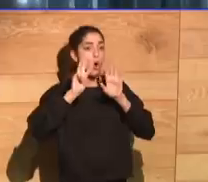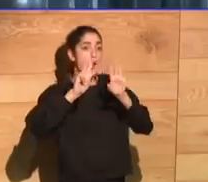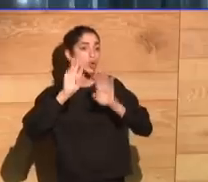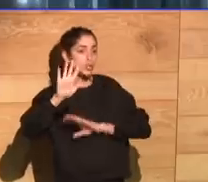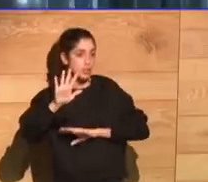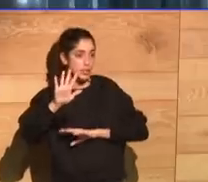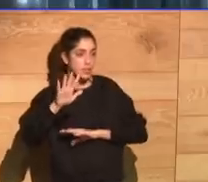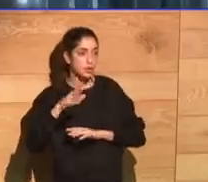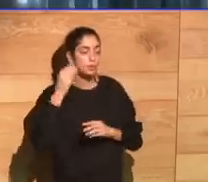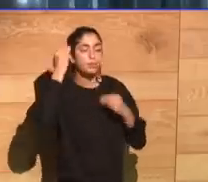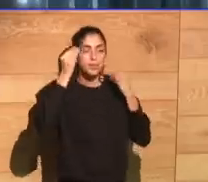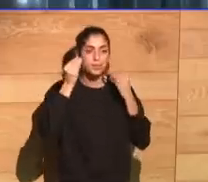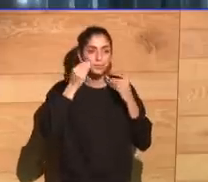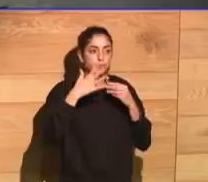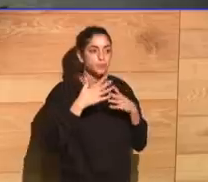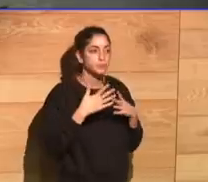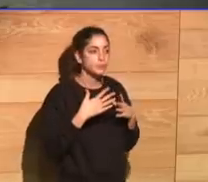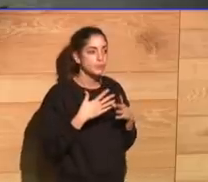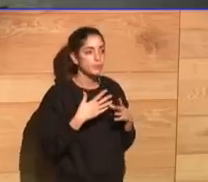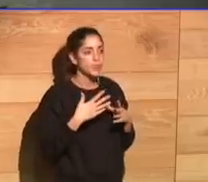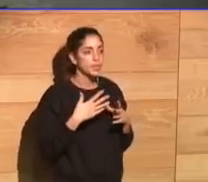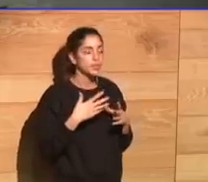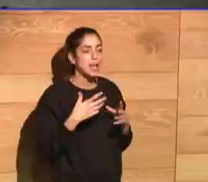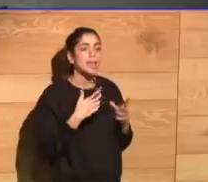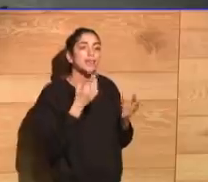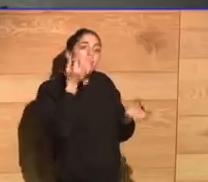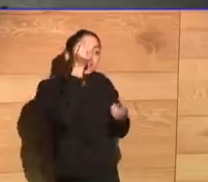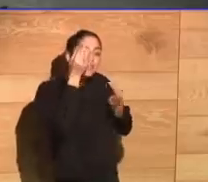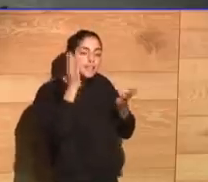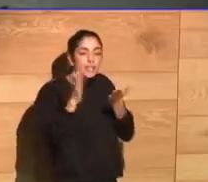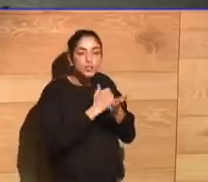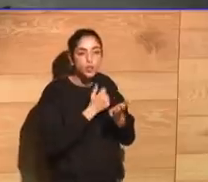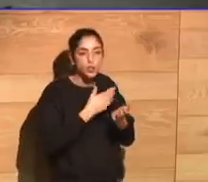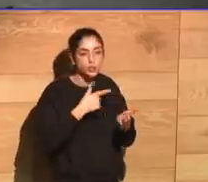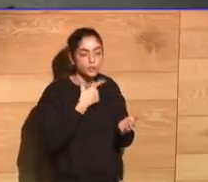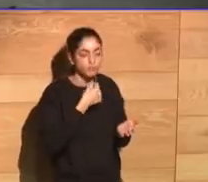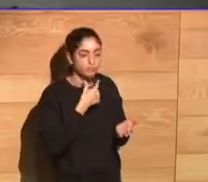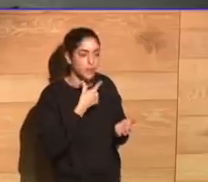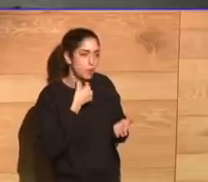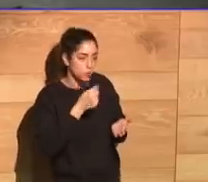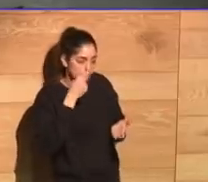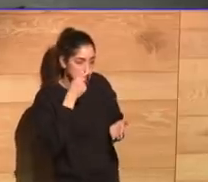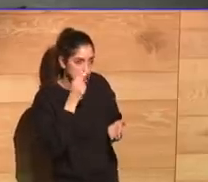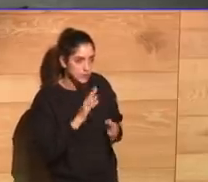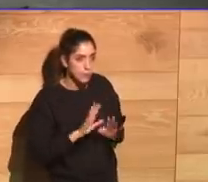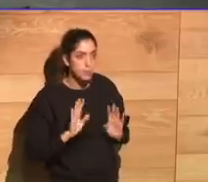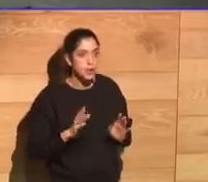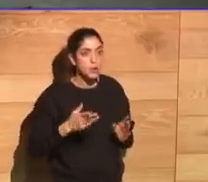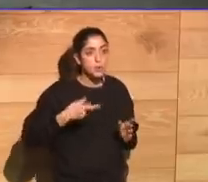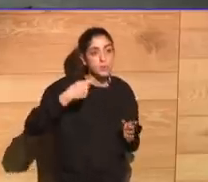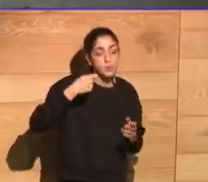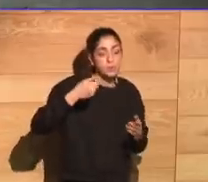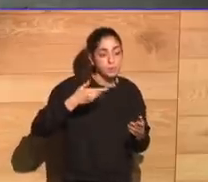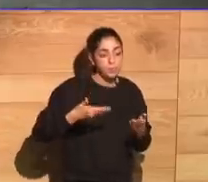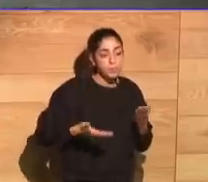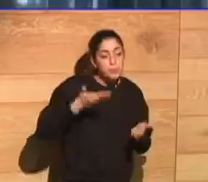Piensa que todos los datos de tallas nos interesan. Qué pequeñete era. Se pesaba solo 77 kilos,